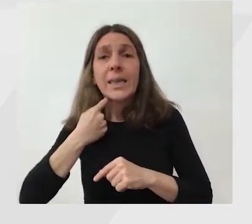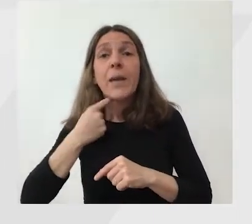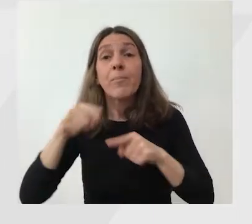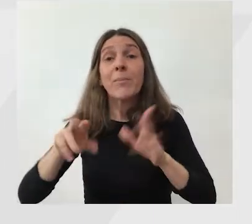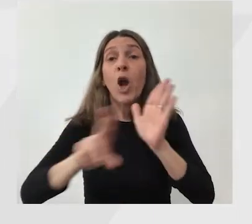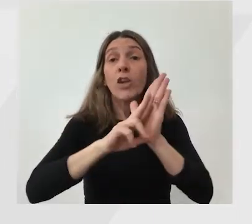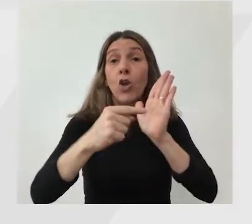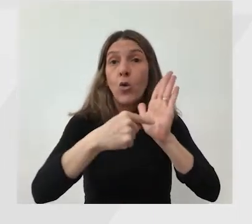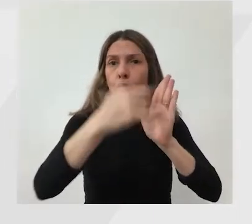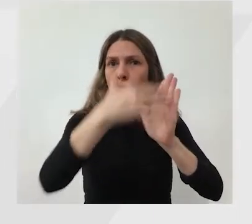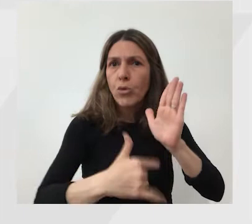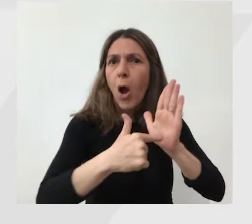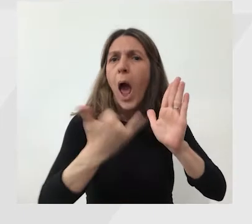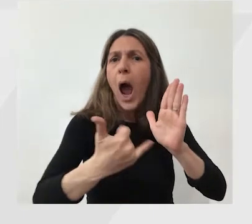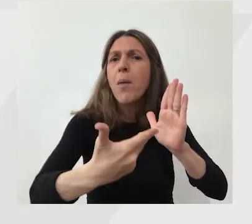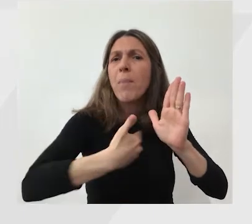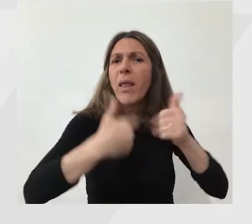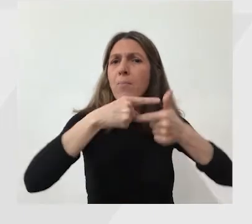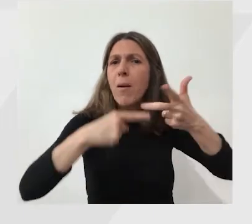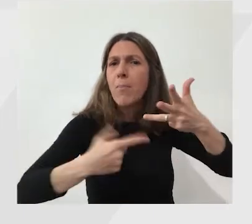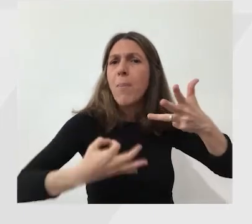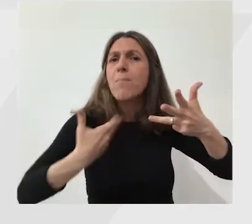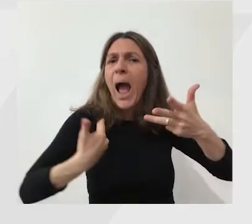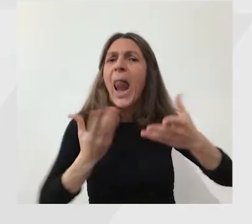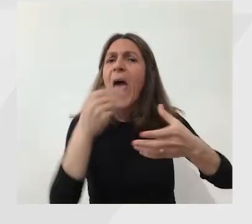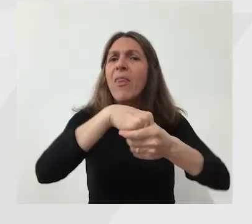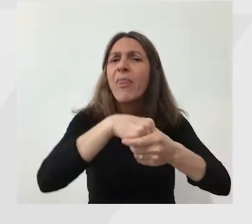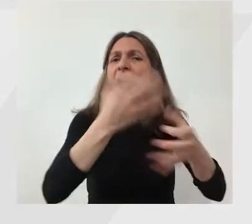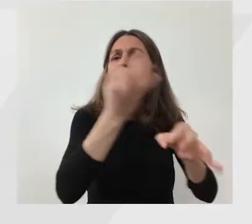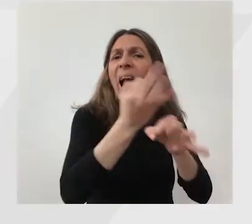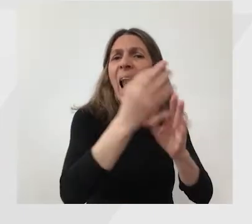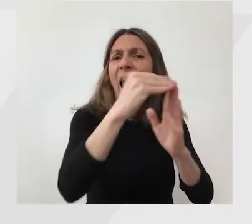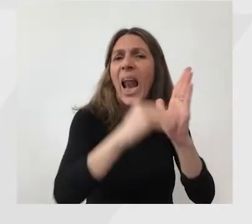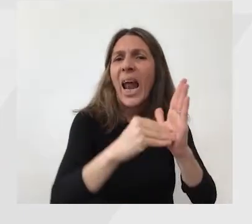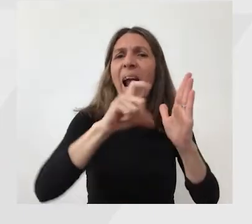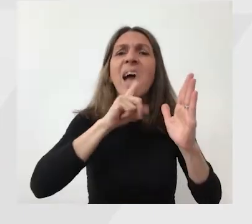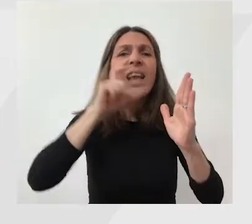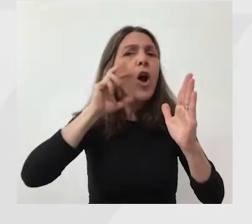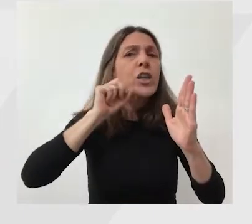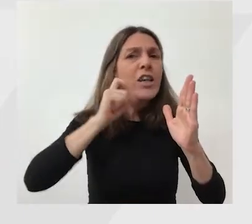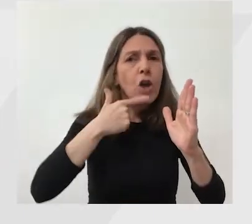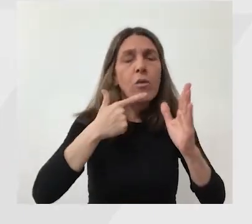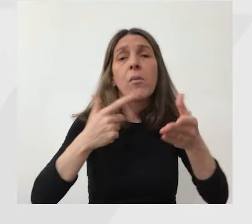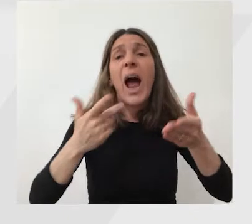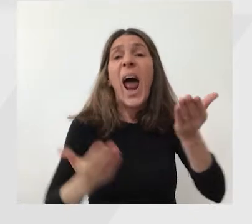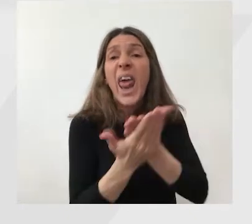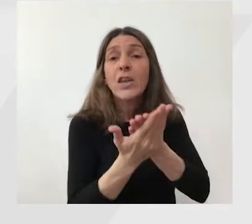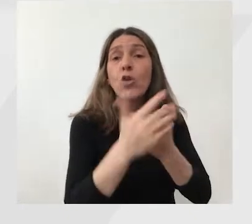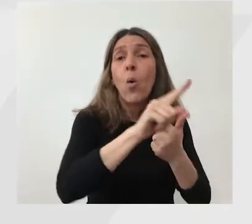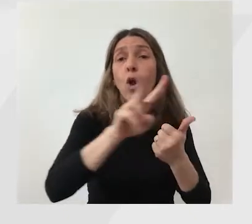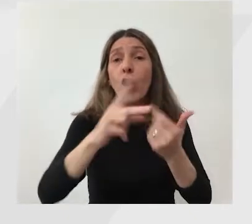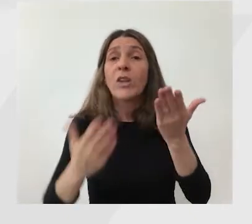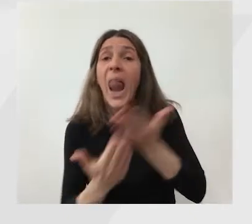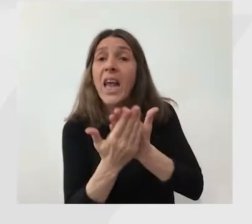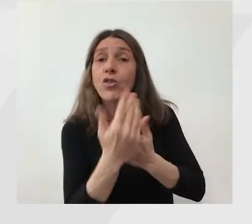discapacidad número 2 13 en esta resolución se encuentran los requisitos para el trámite de categorización en los